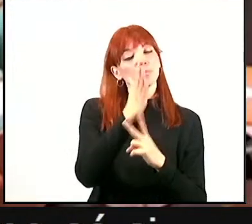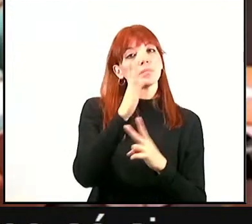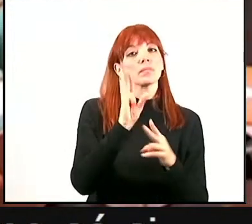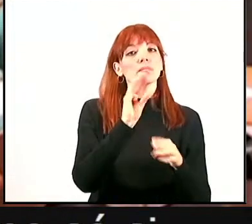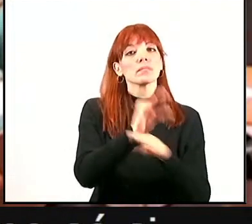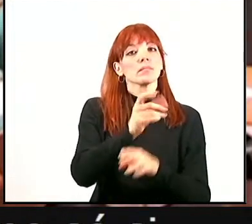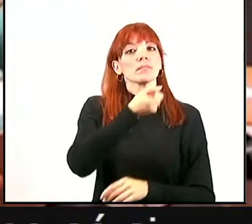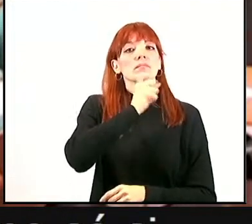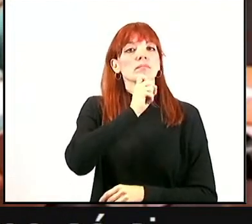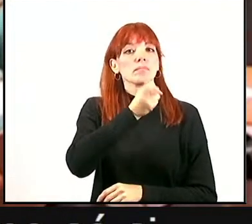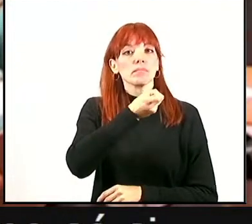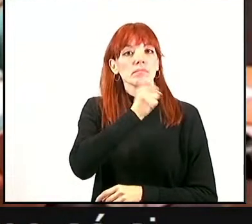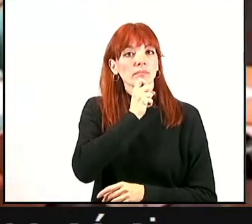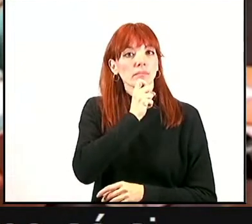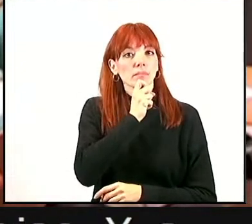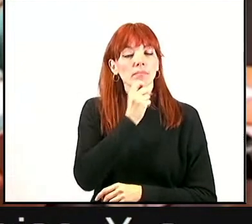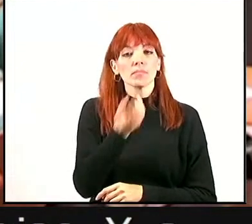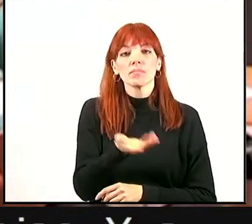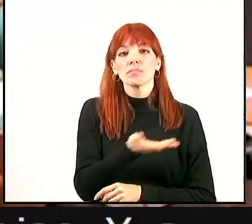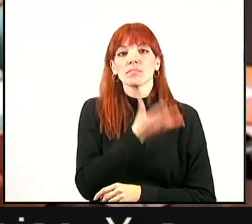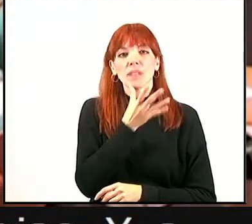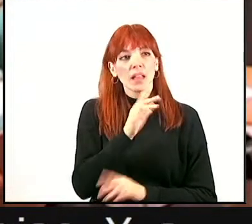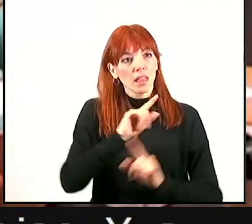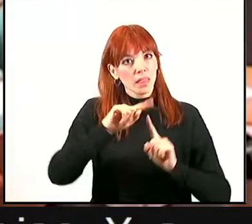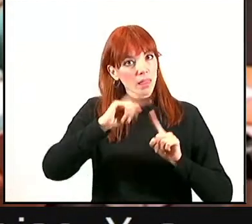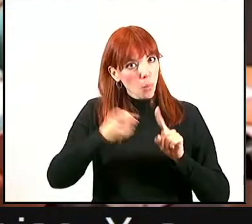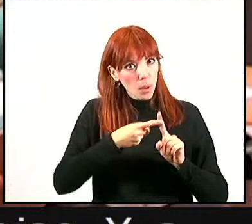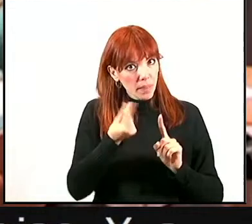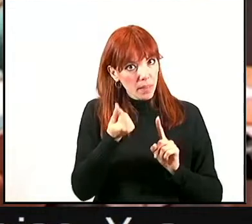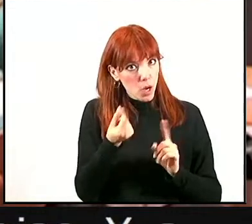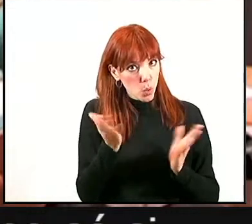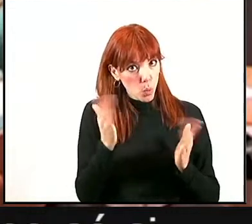esa otra línea? ¿Esas no hay que devolver el dinero?